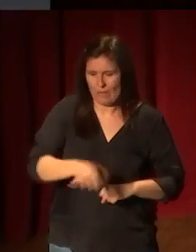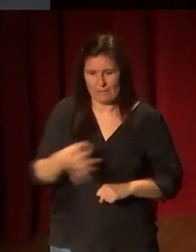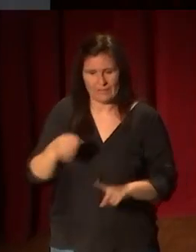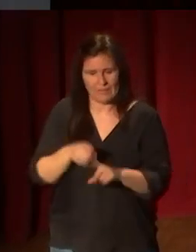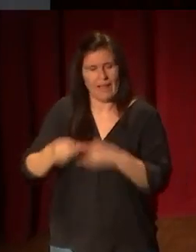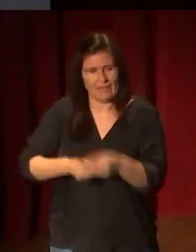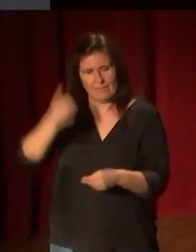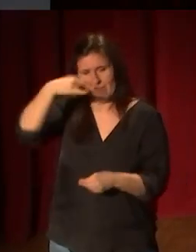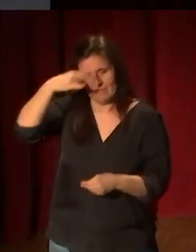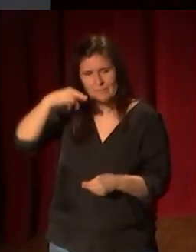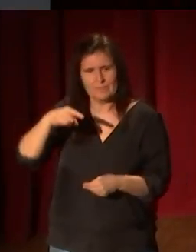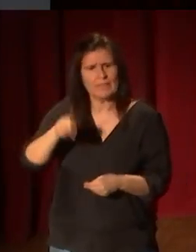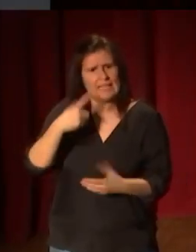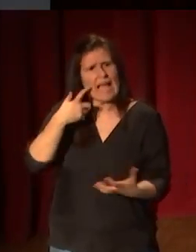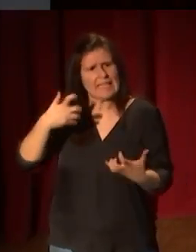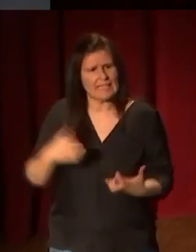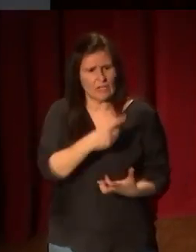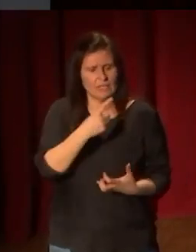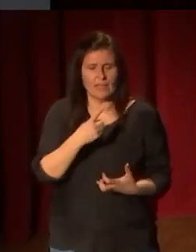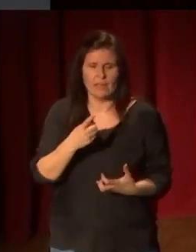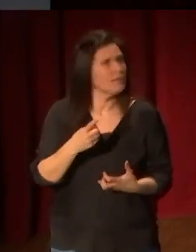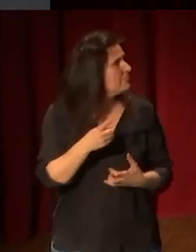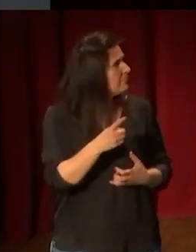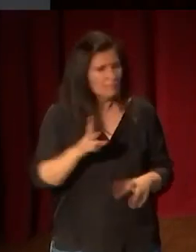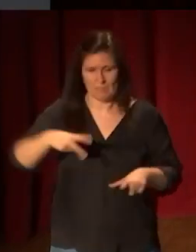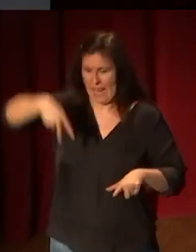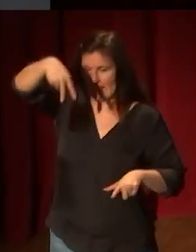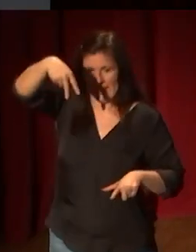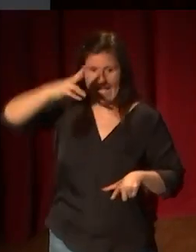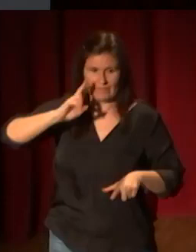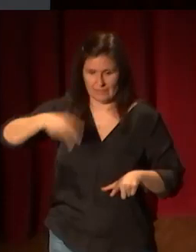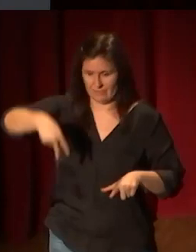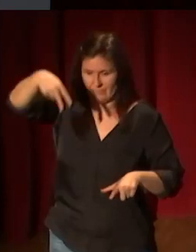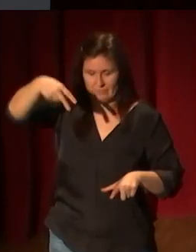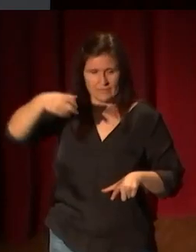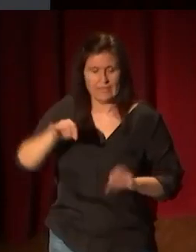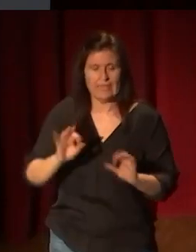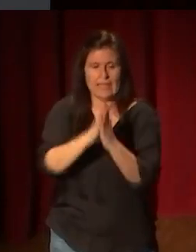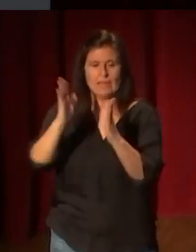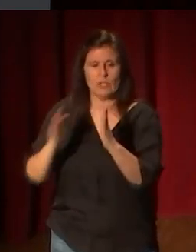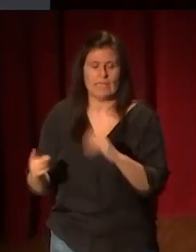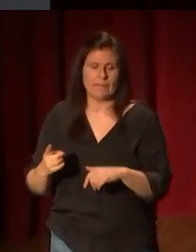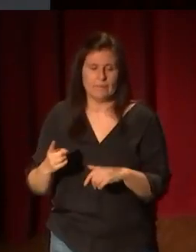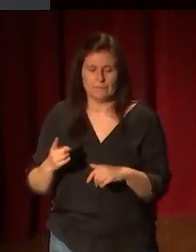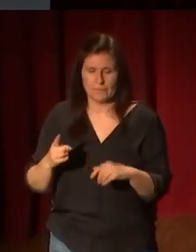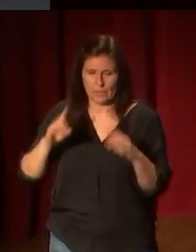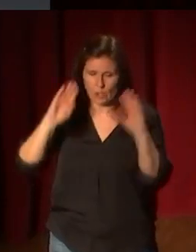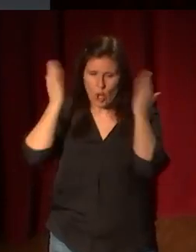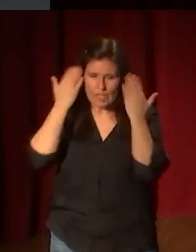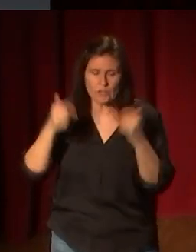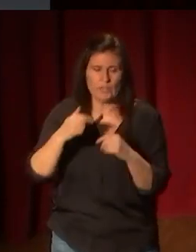les llamó también la atención sobre esta preciosa planta en este caso de la biblioteca del congreso de washington que